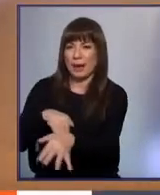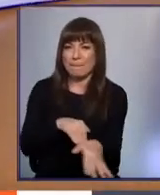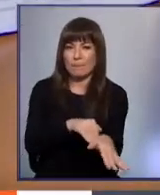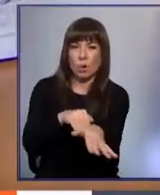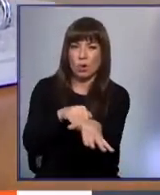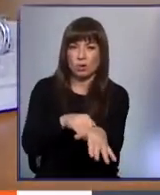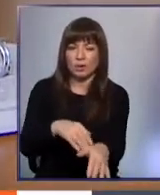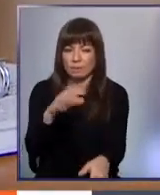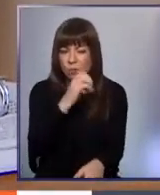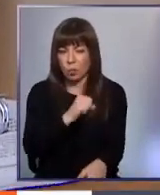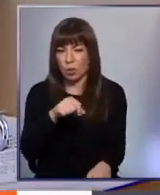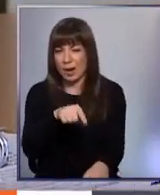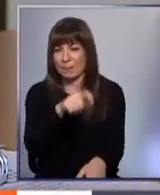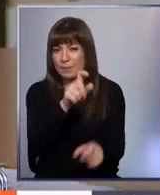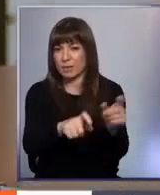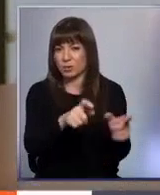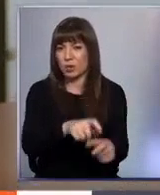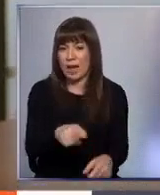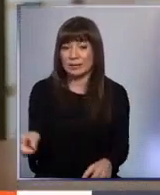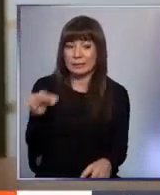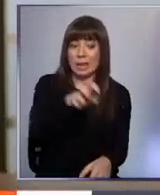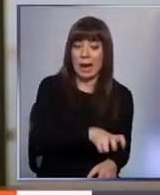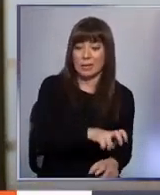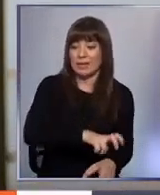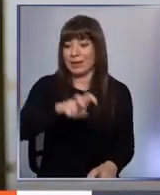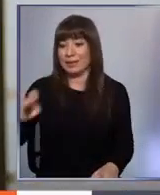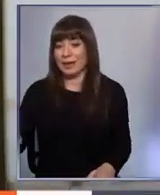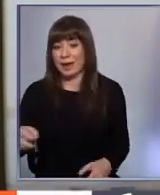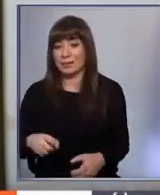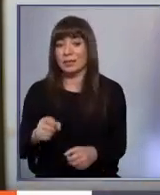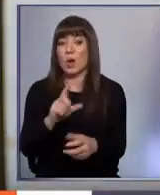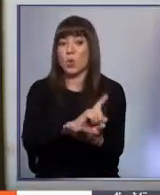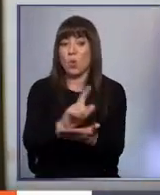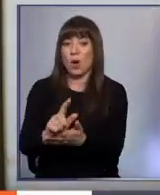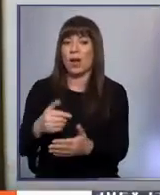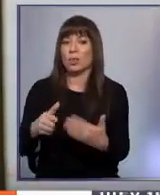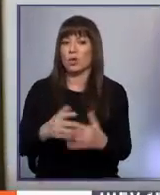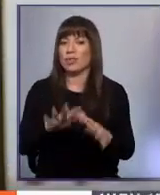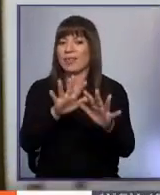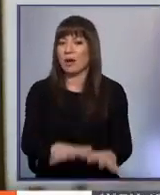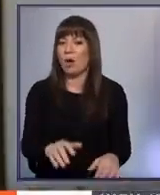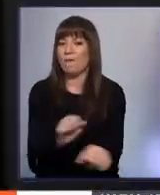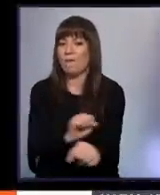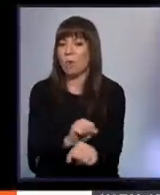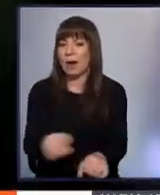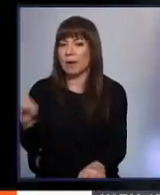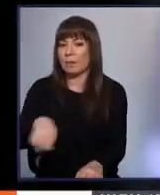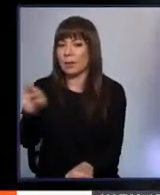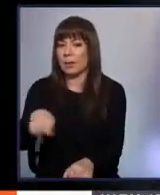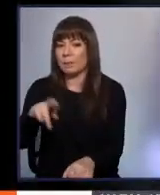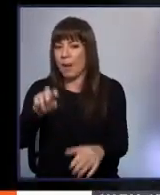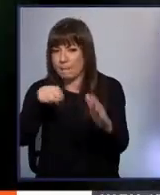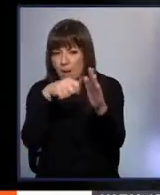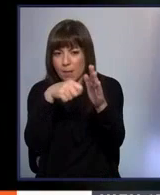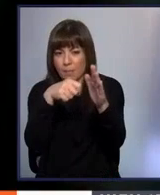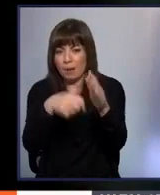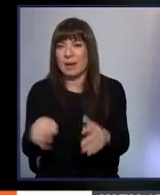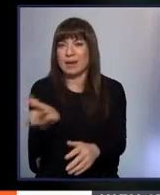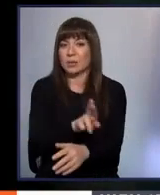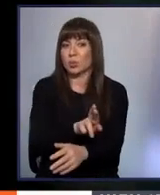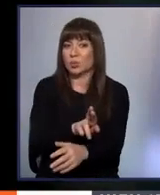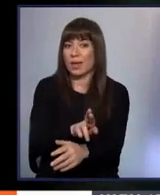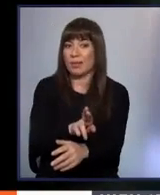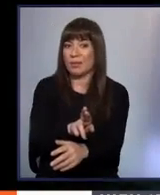para llegar como para retirarse del lugar donde dejó las bombas, la repitieron una y otra vez, y eso trajo resultados. Camilo